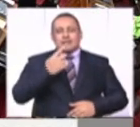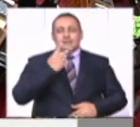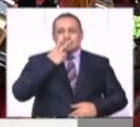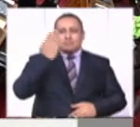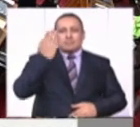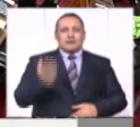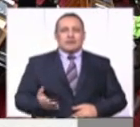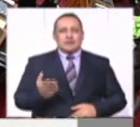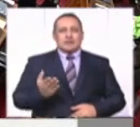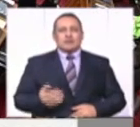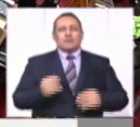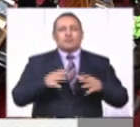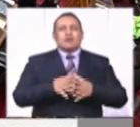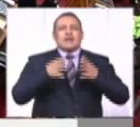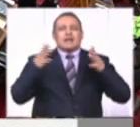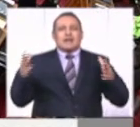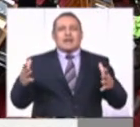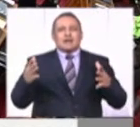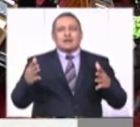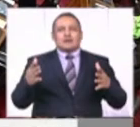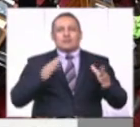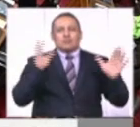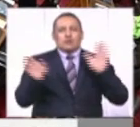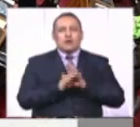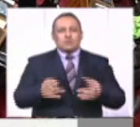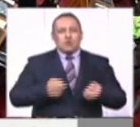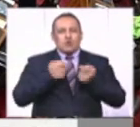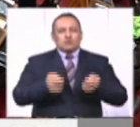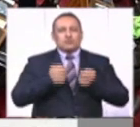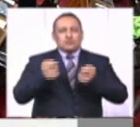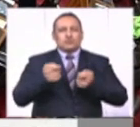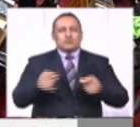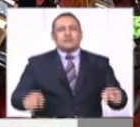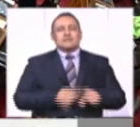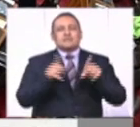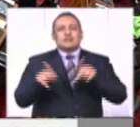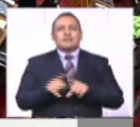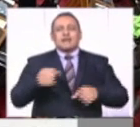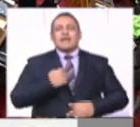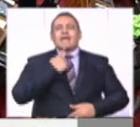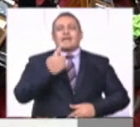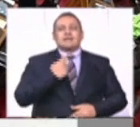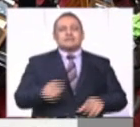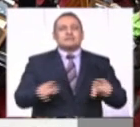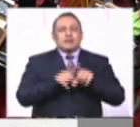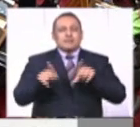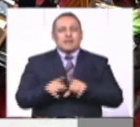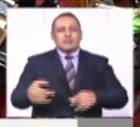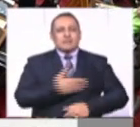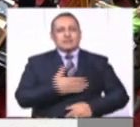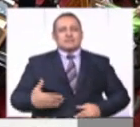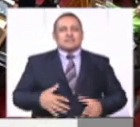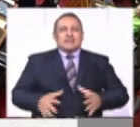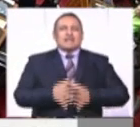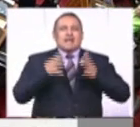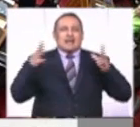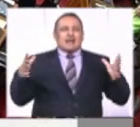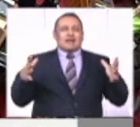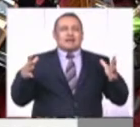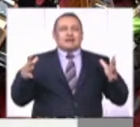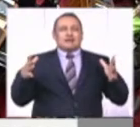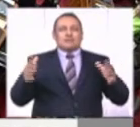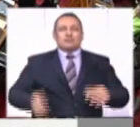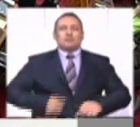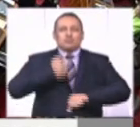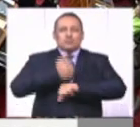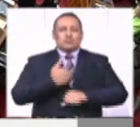lejos la gran el gran asador y al mismo tiempo fue presidente el gran